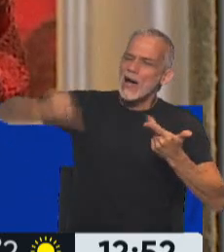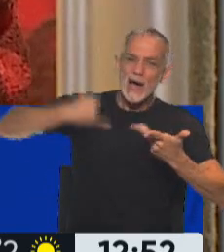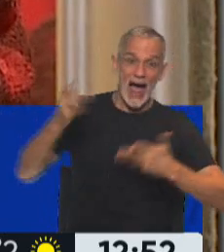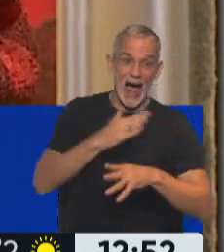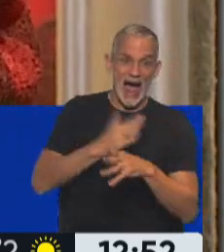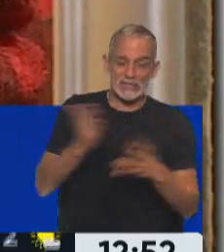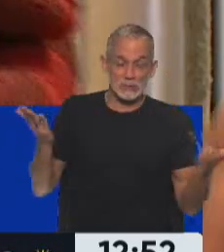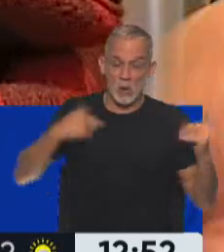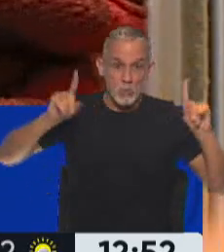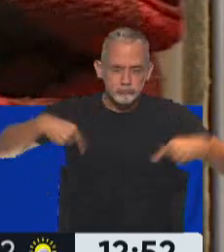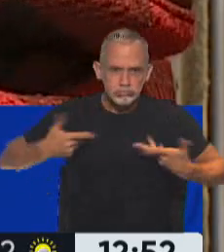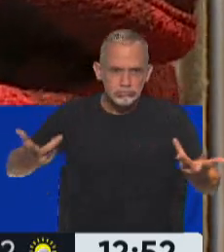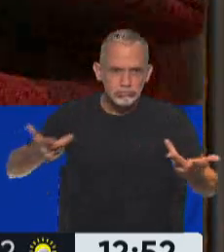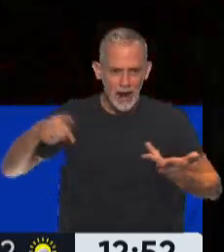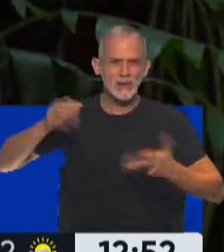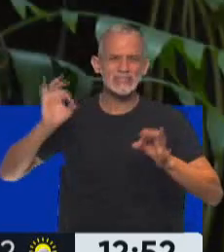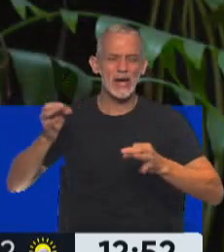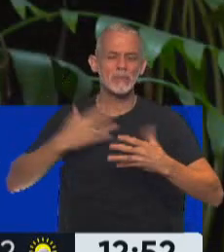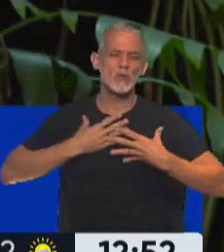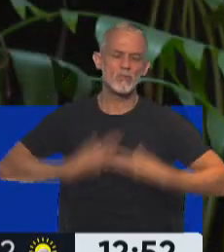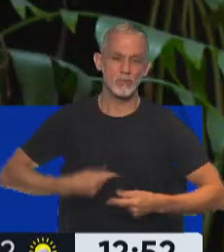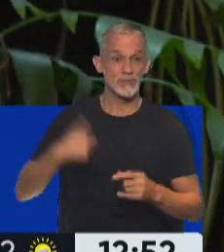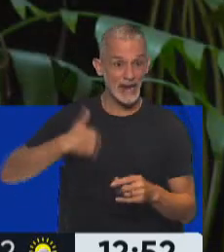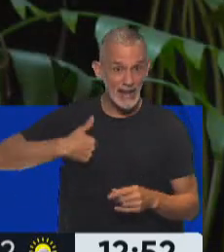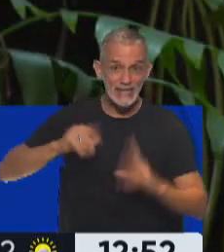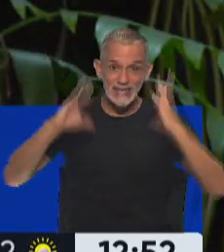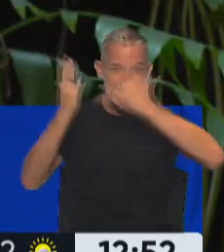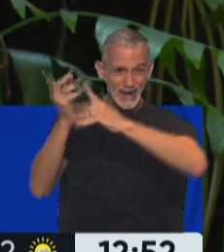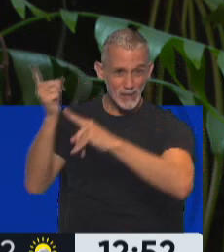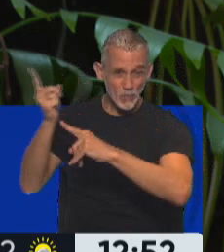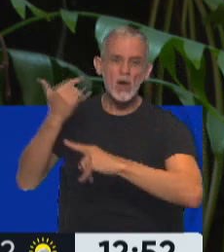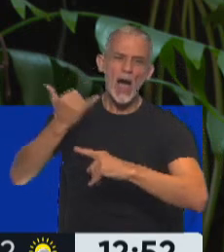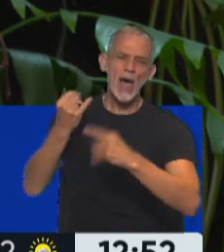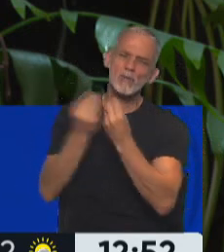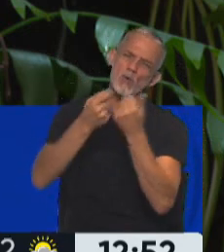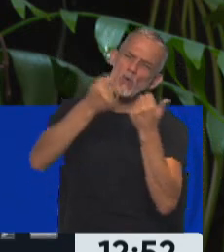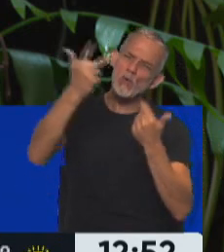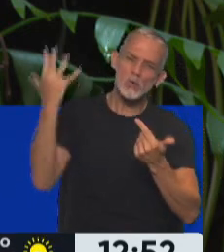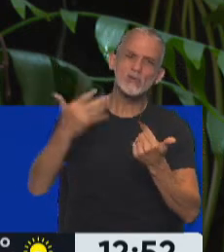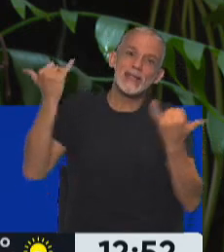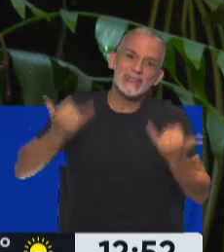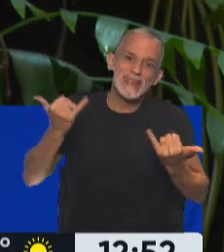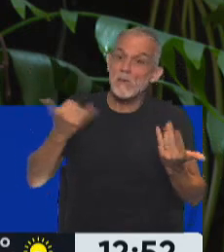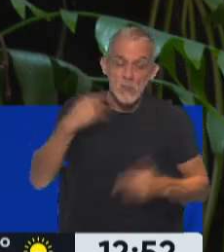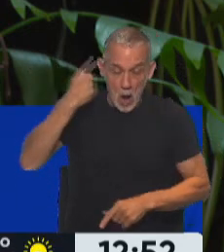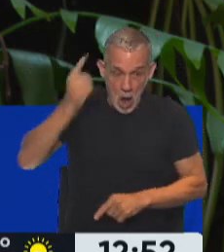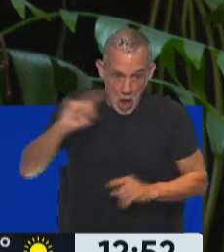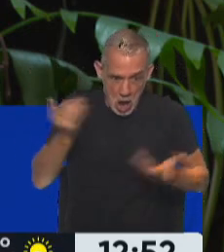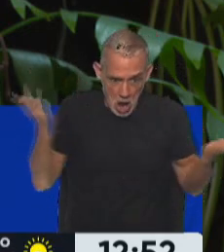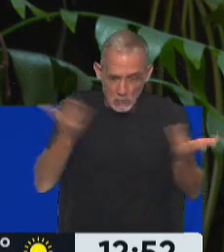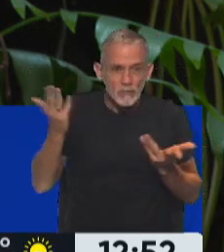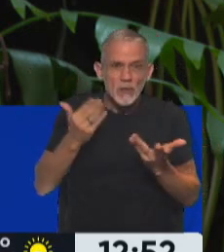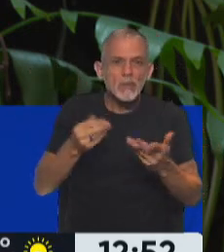al diagnóstico no teníamos respuesta. Seguramente, tanto en Argentina como en el mundo, hay muchos casos que lo tienen y no lo saben o no